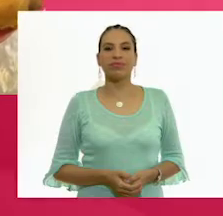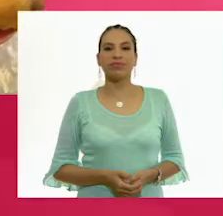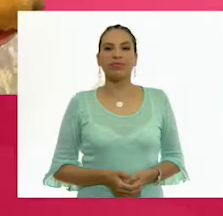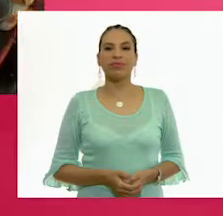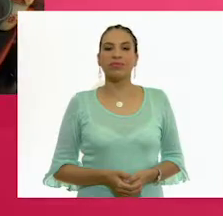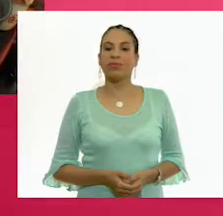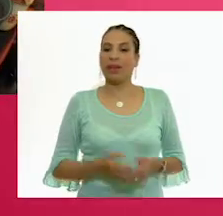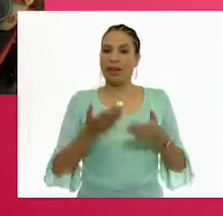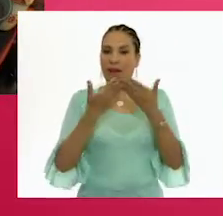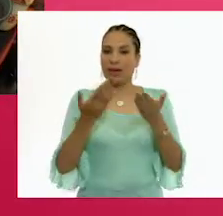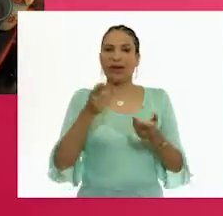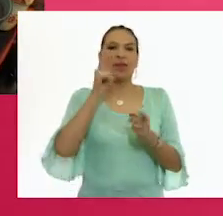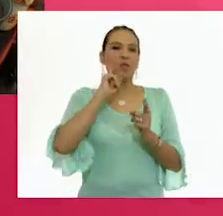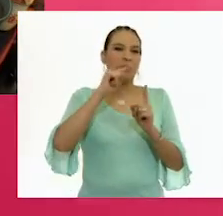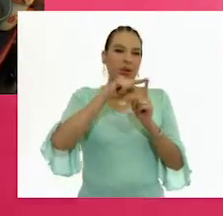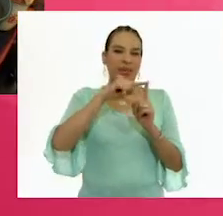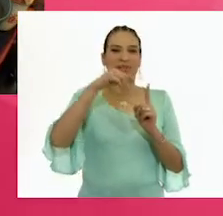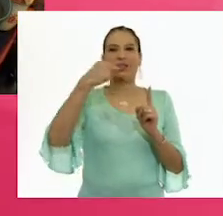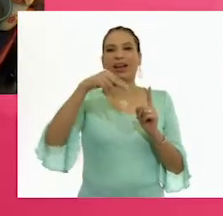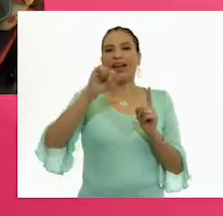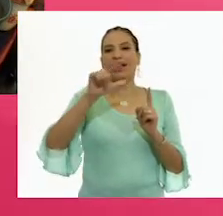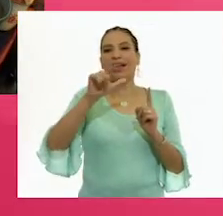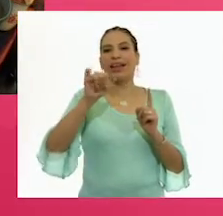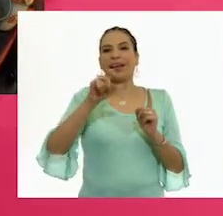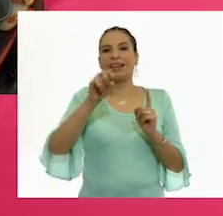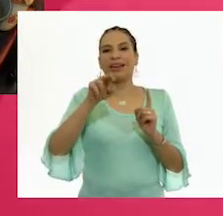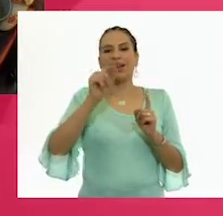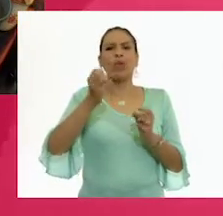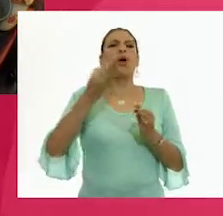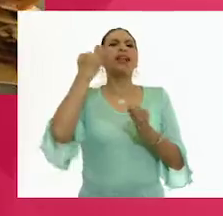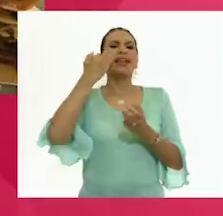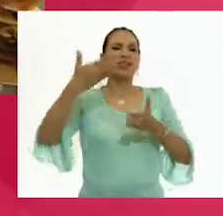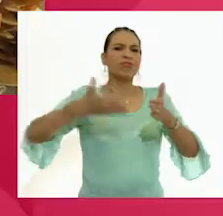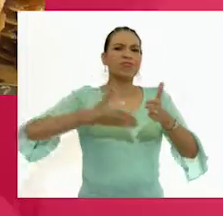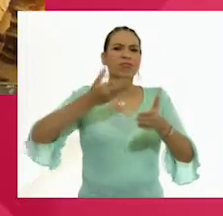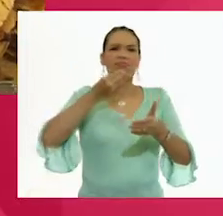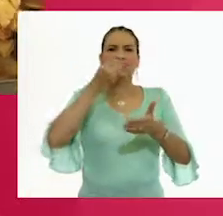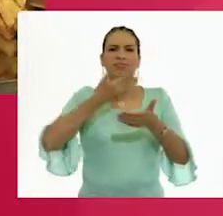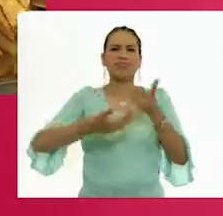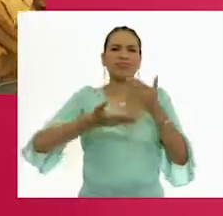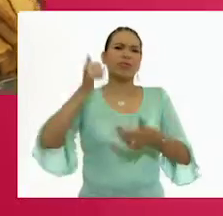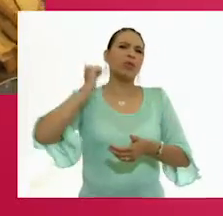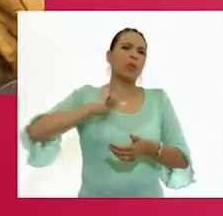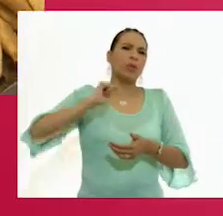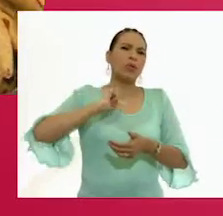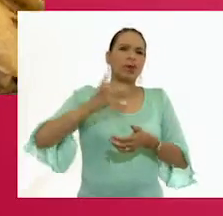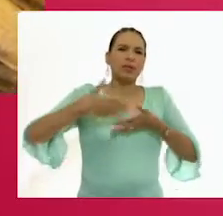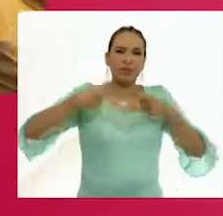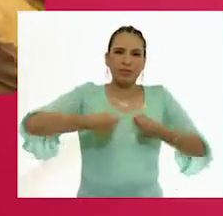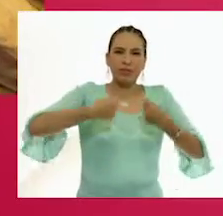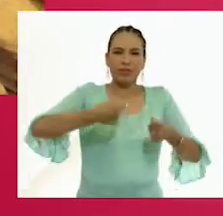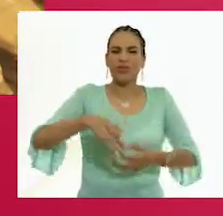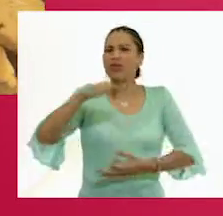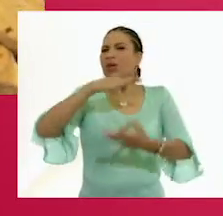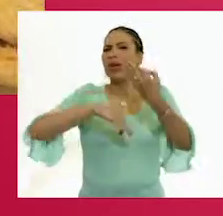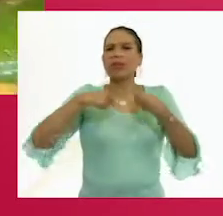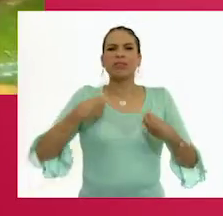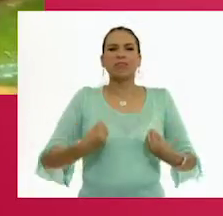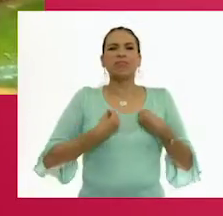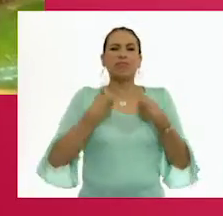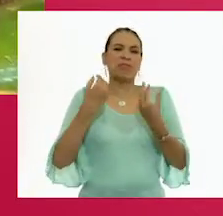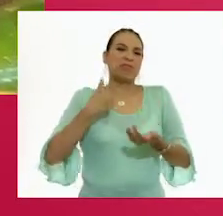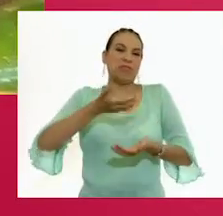Ahora estamos con la señora Alejandrina. ¿Cuánto tiempo tiene dedicándose a la cocina tradicional? Ay, pues casi toda la vida, porque mis